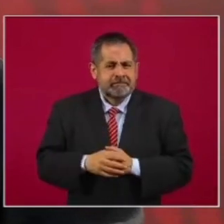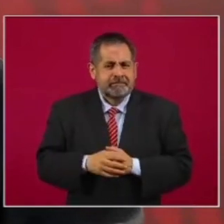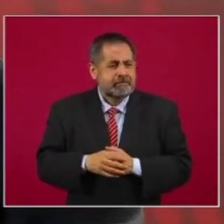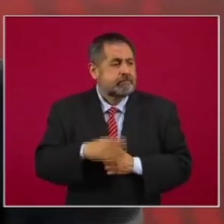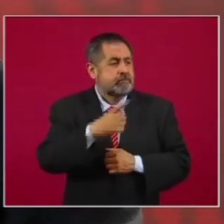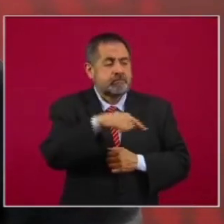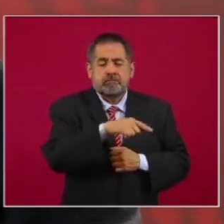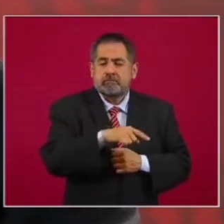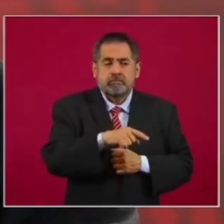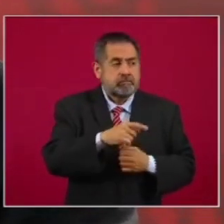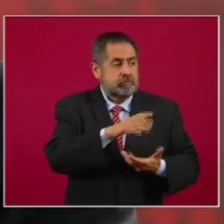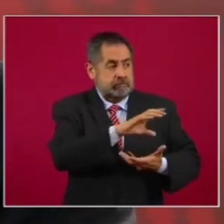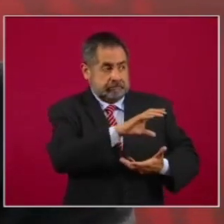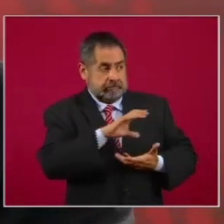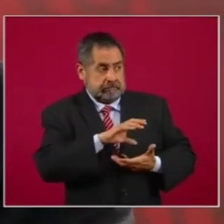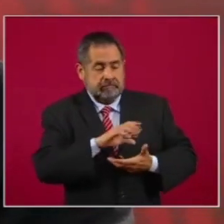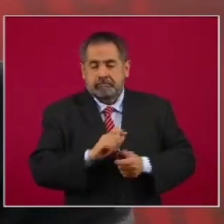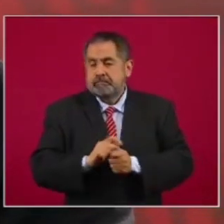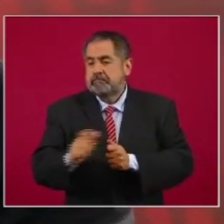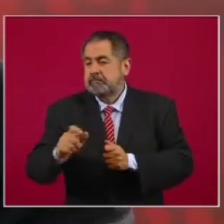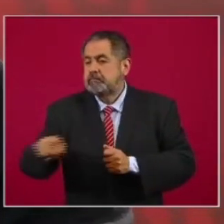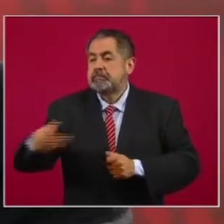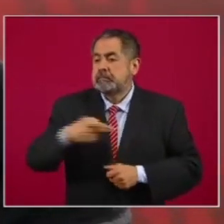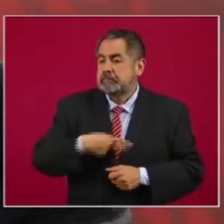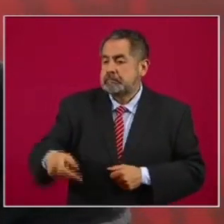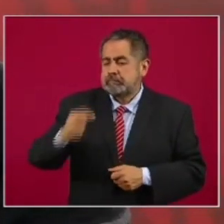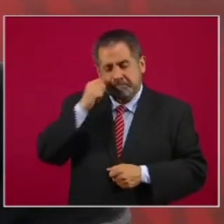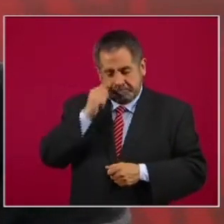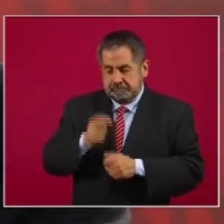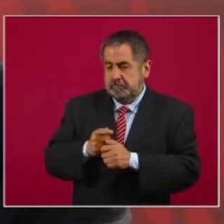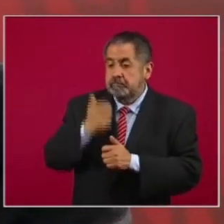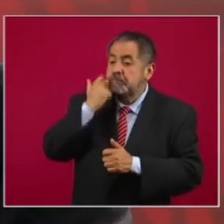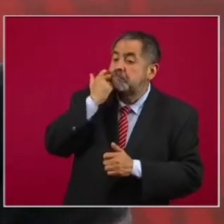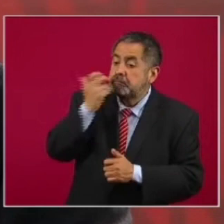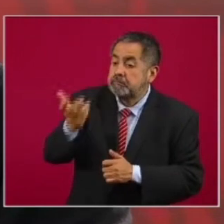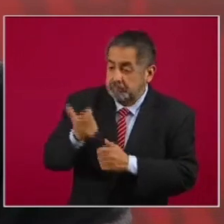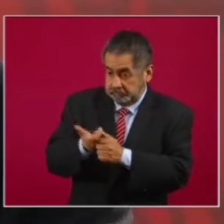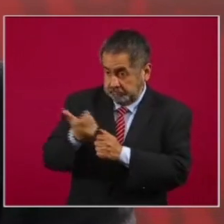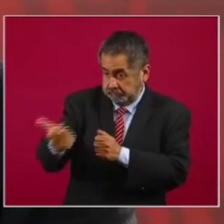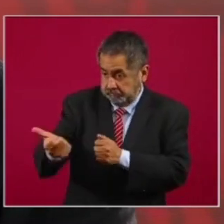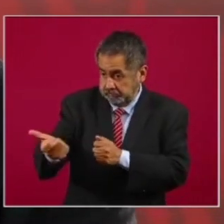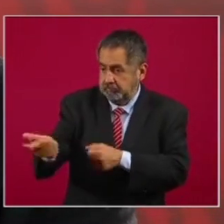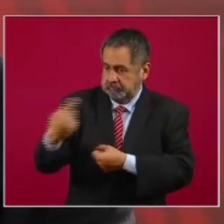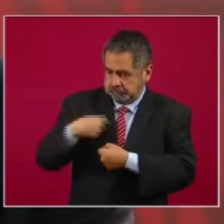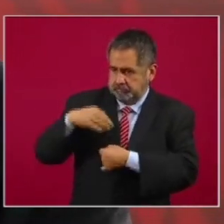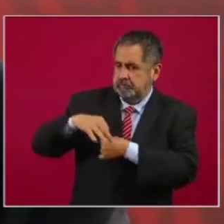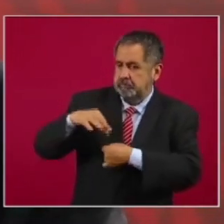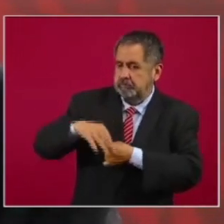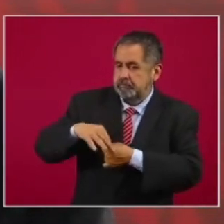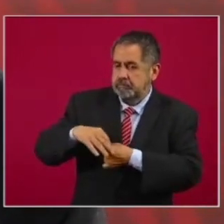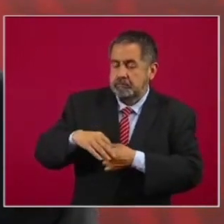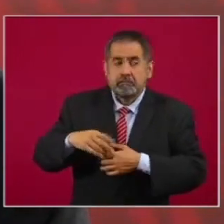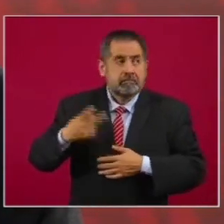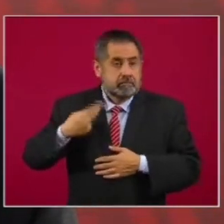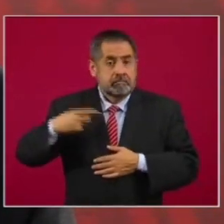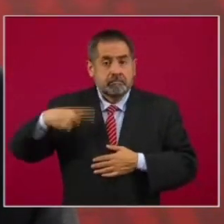Compraban los votos valiéndose de la pobreza de la gente, y cuando la gente iba